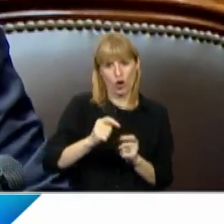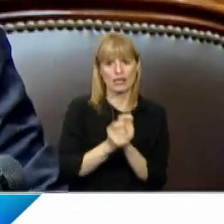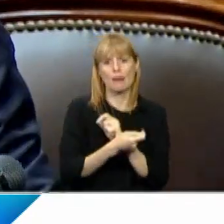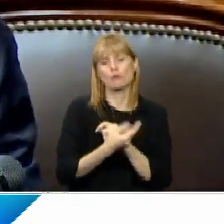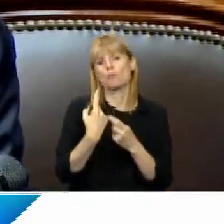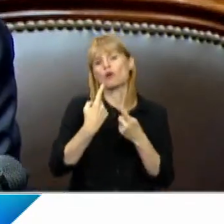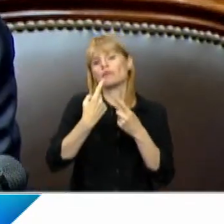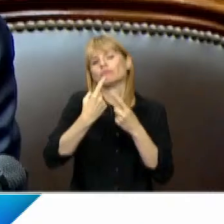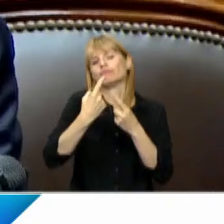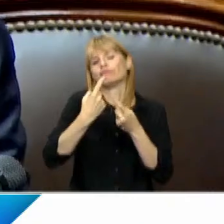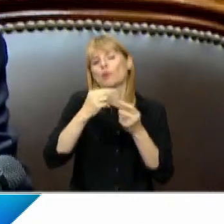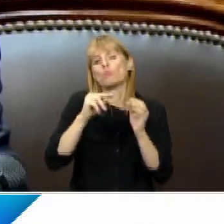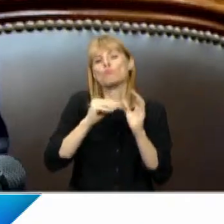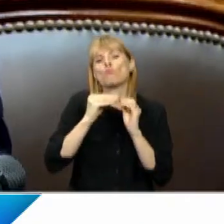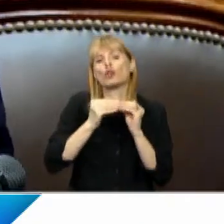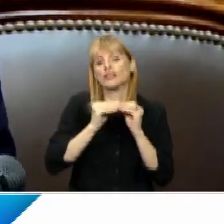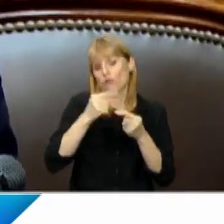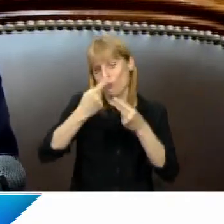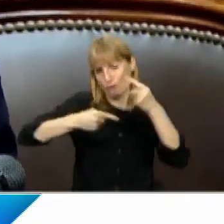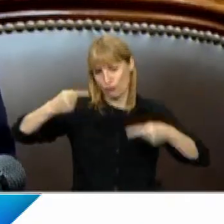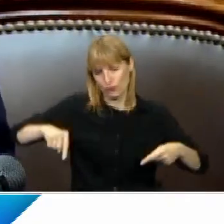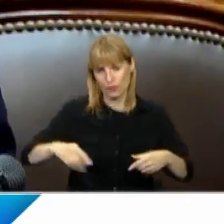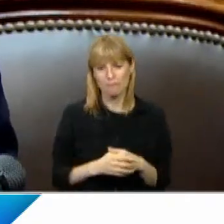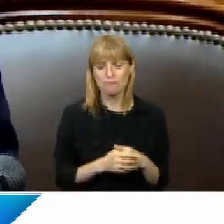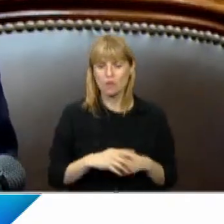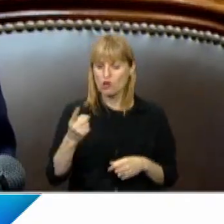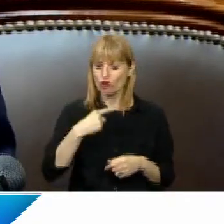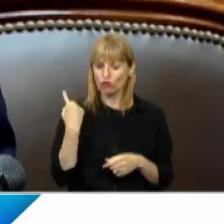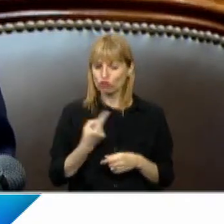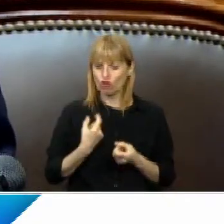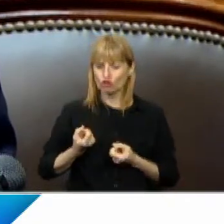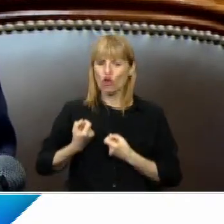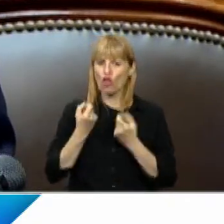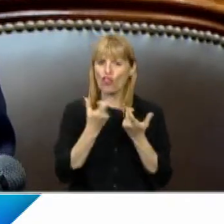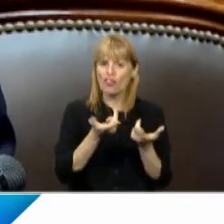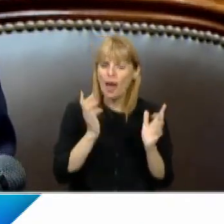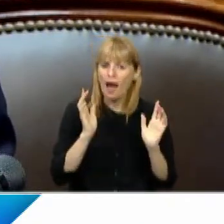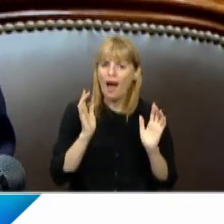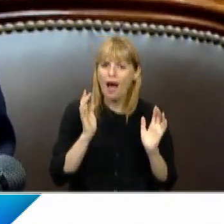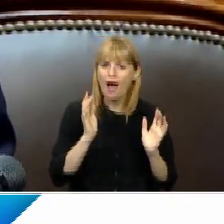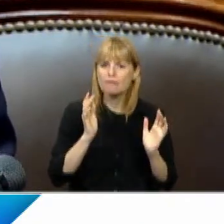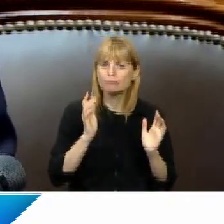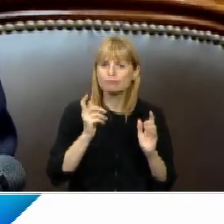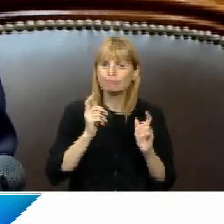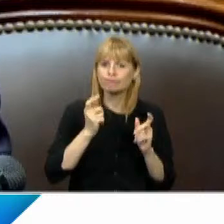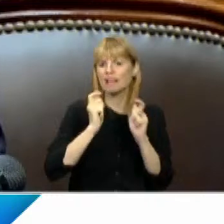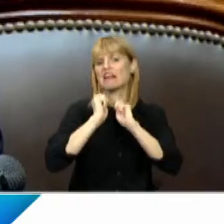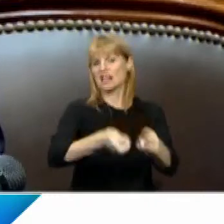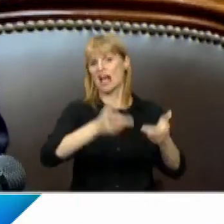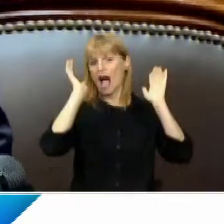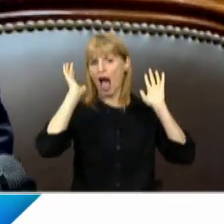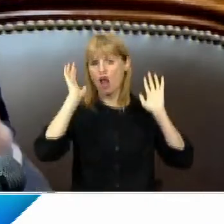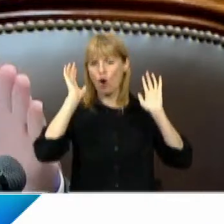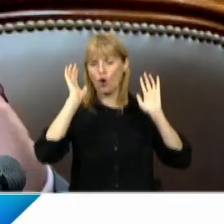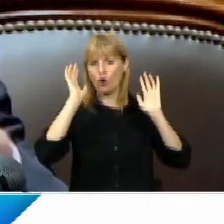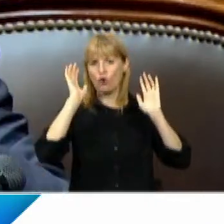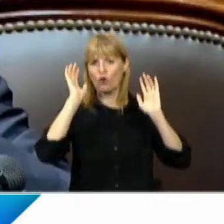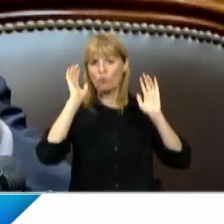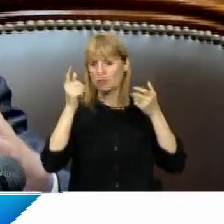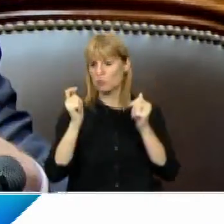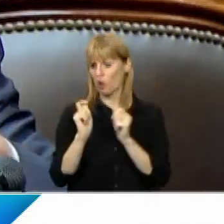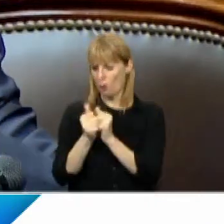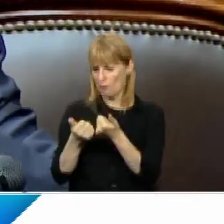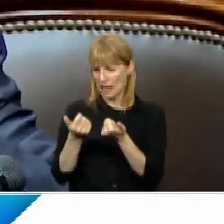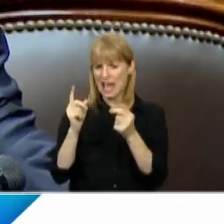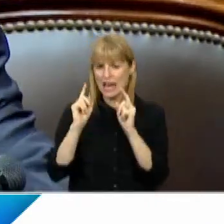razones. Nosotros estamos cediendo en los proyectos que venimos presentando, incluso acompañando, no hicimos una